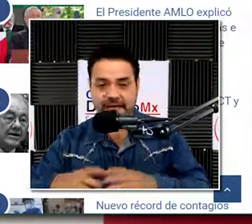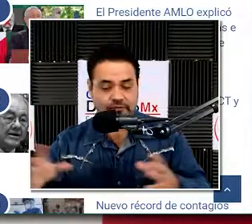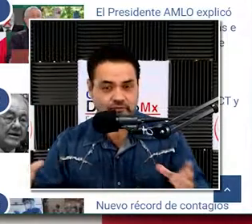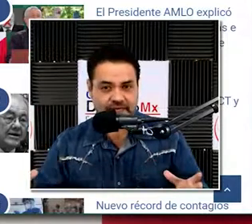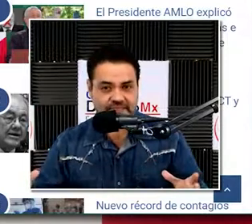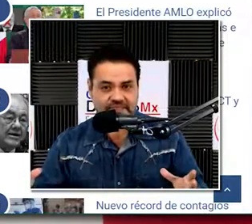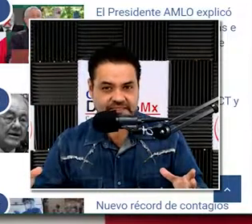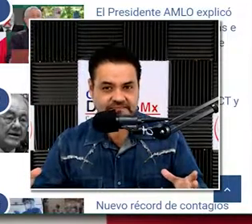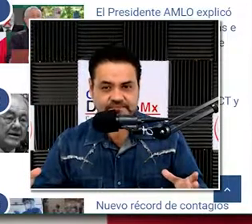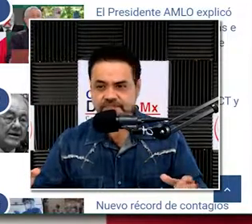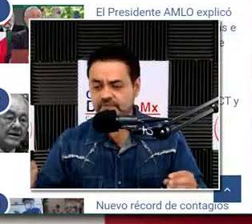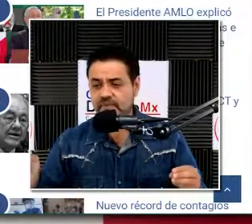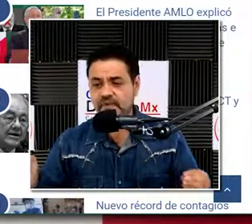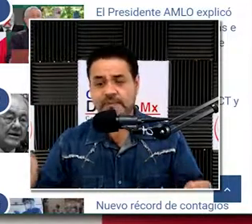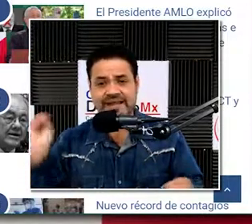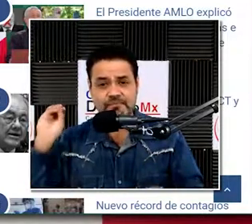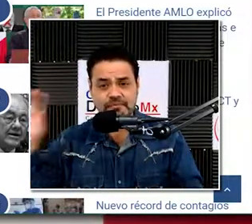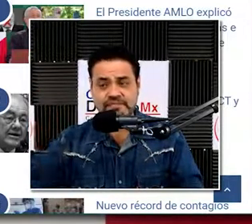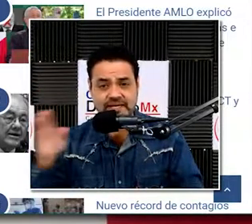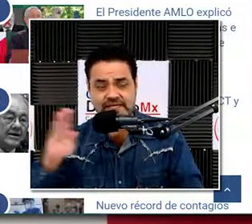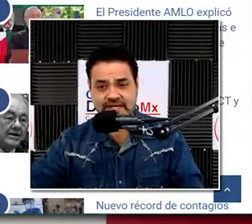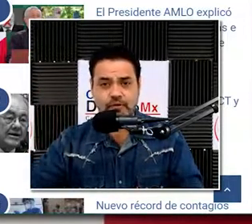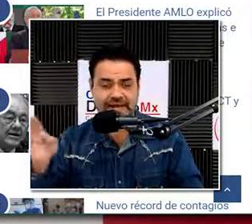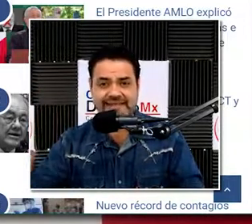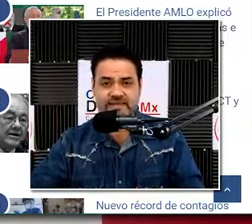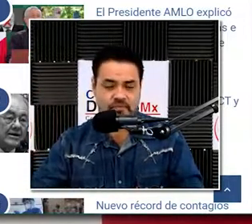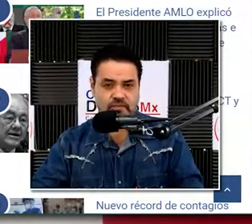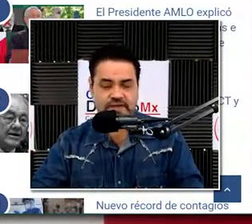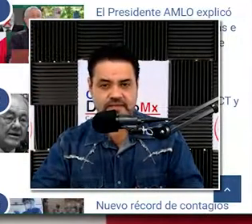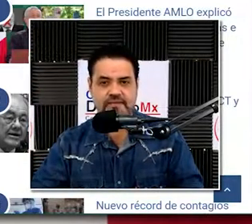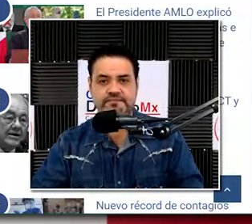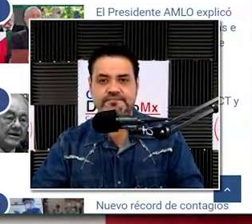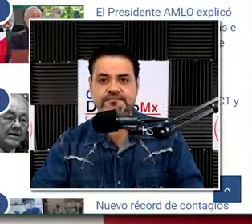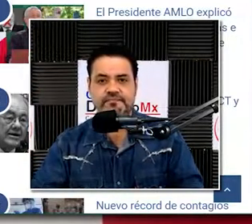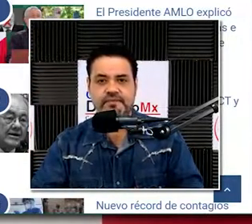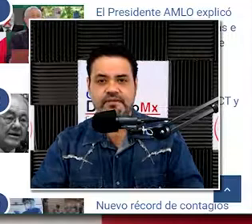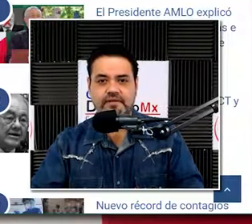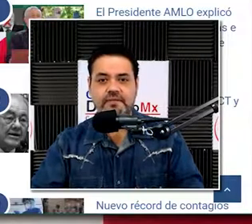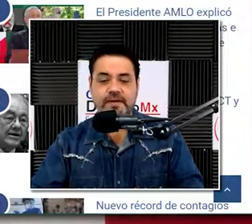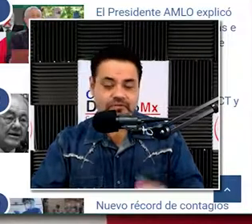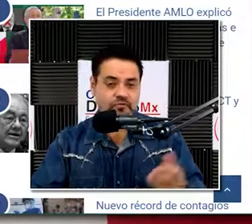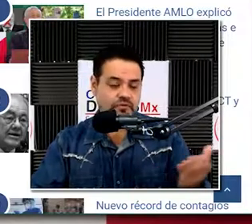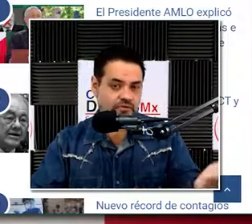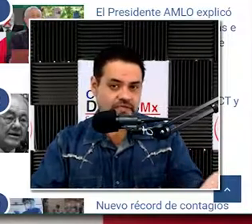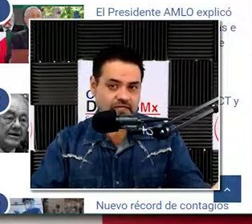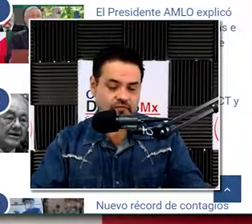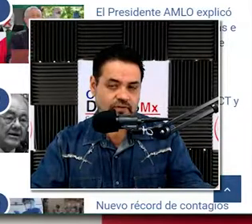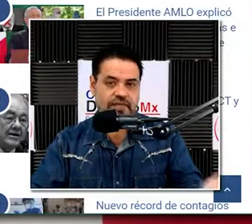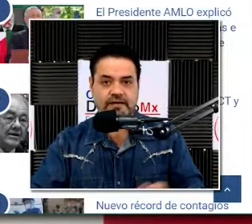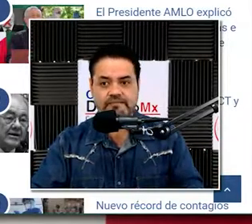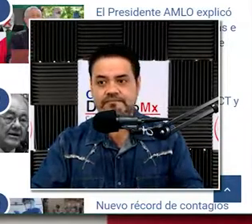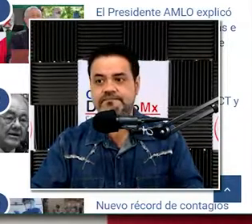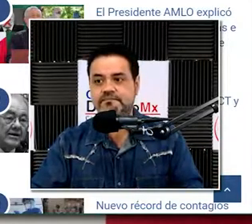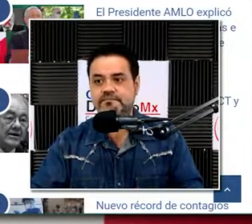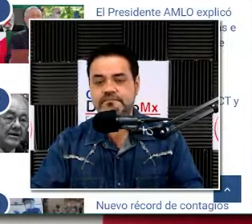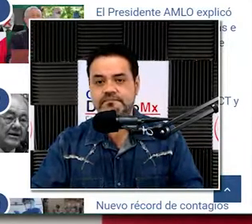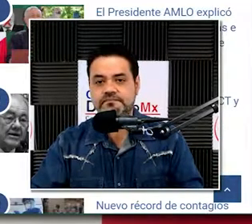en varios países para depositar y triangular el dinero por ahí. Y para eso tuvo que usar a su